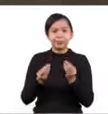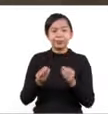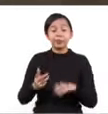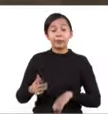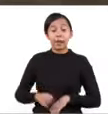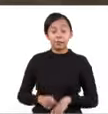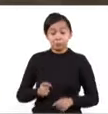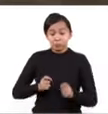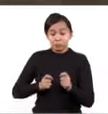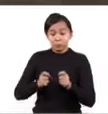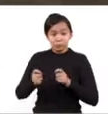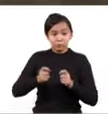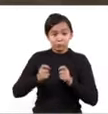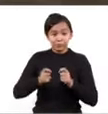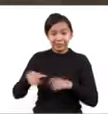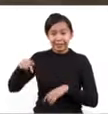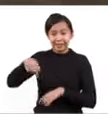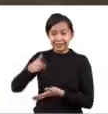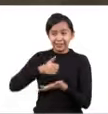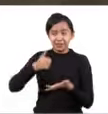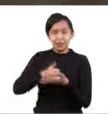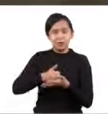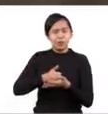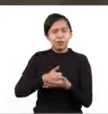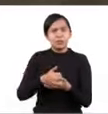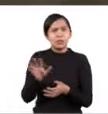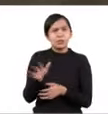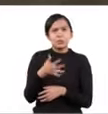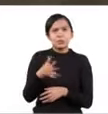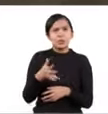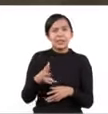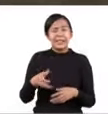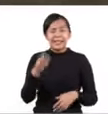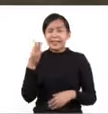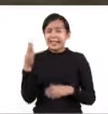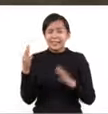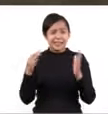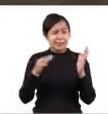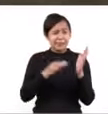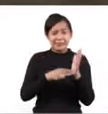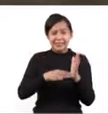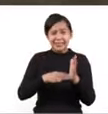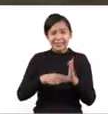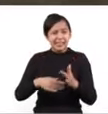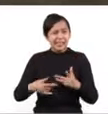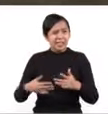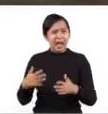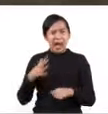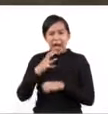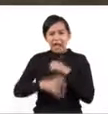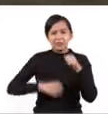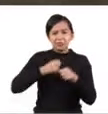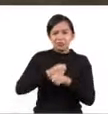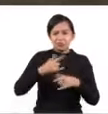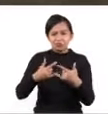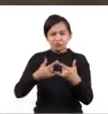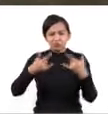una ciudad que tiene más de casi 3.000 años de historia, desde su primera